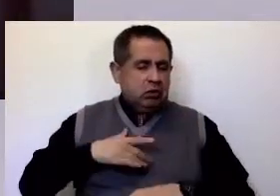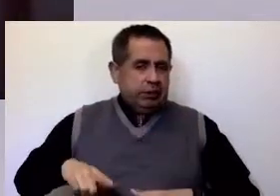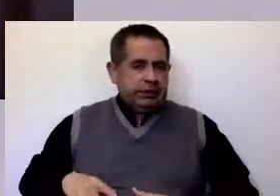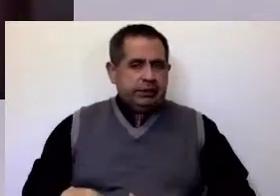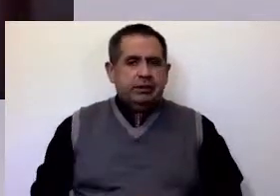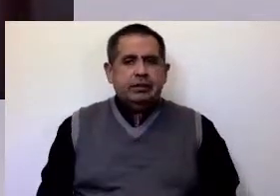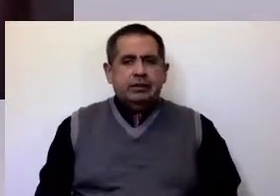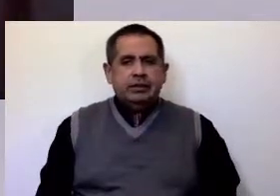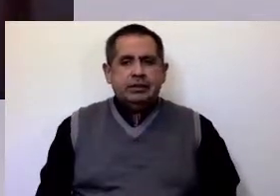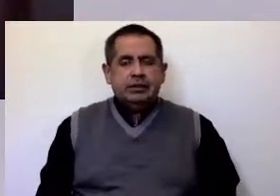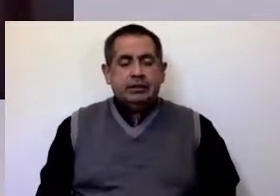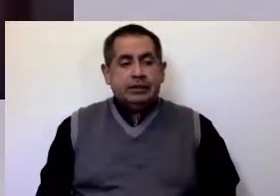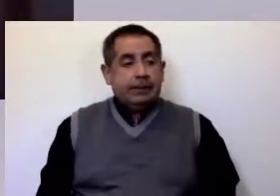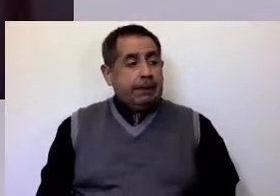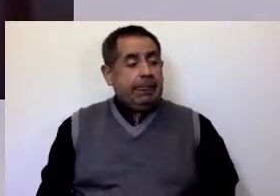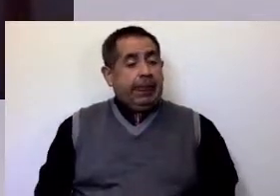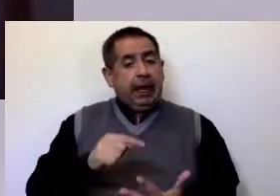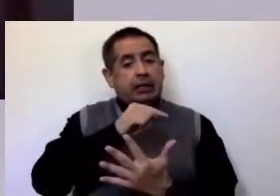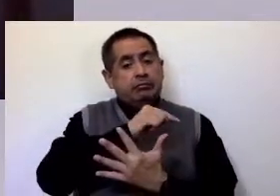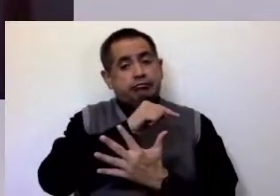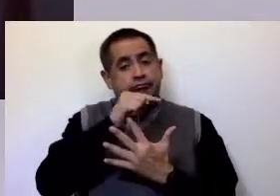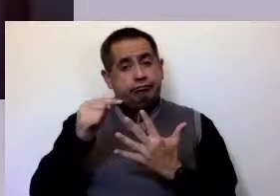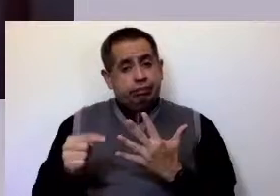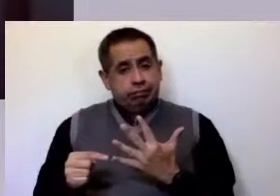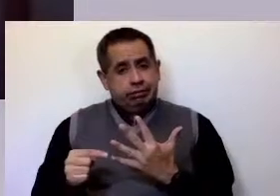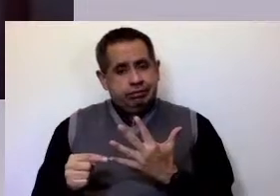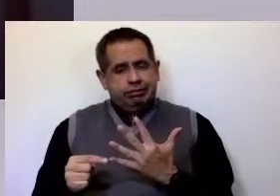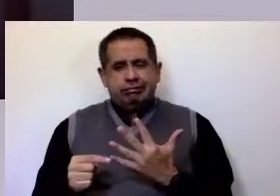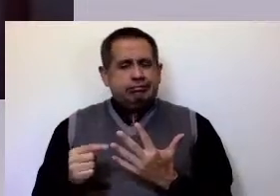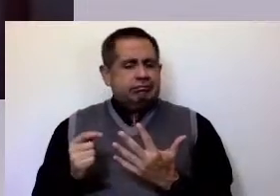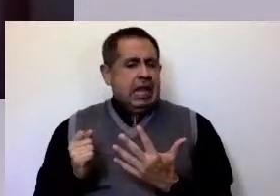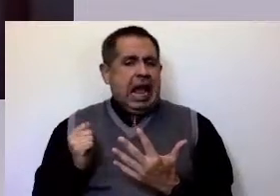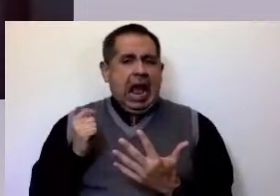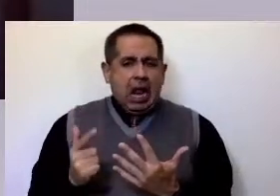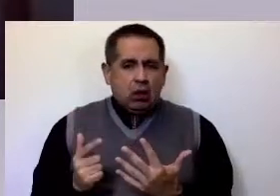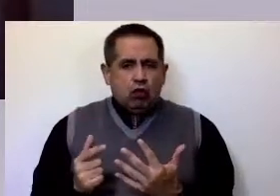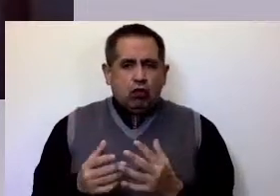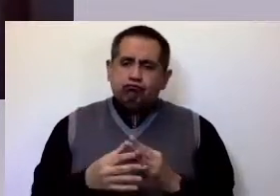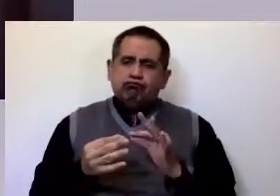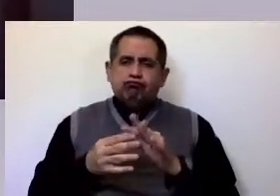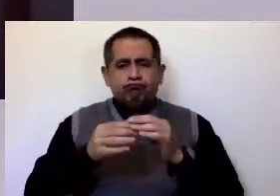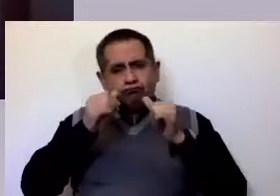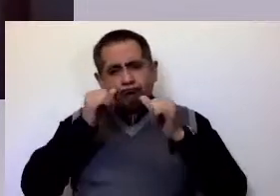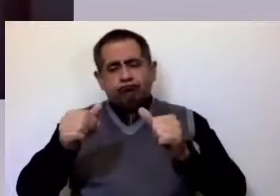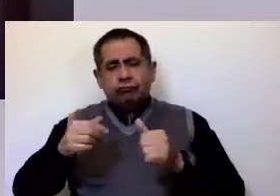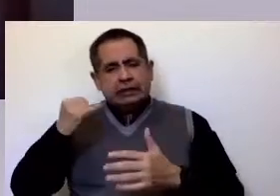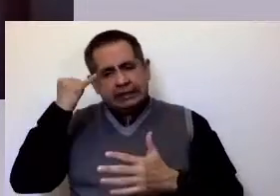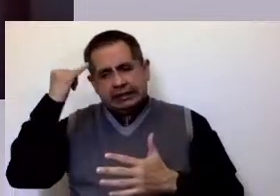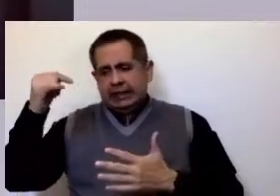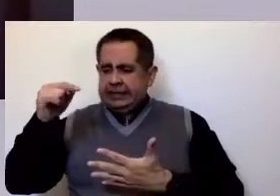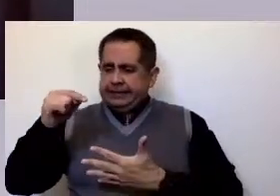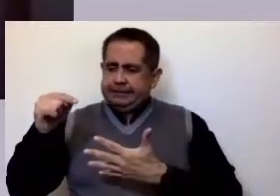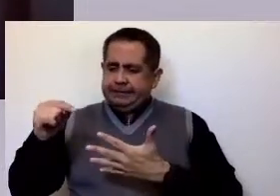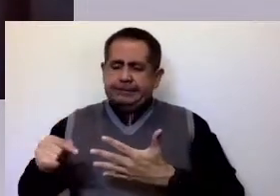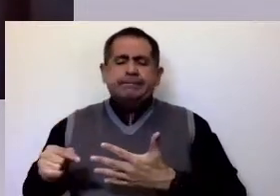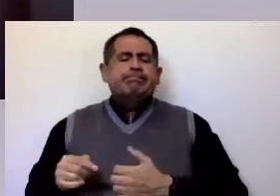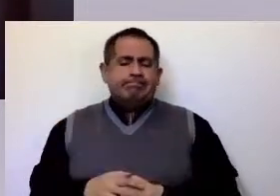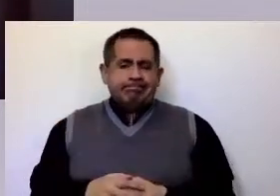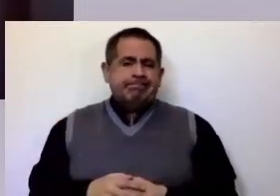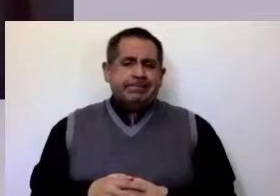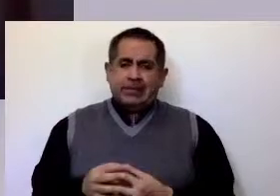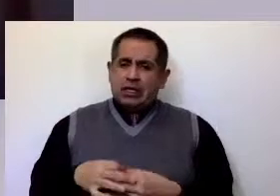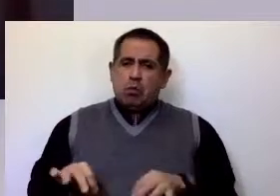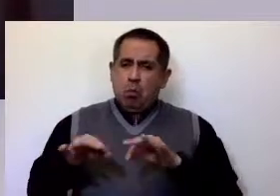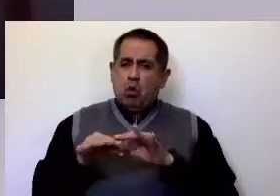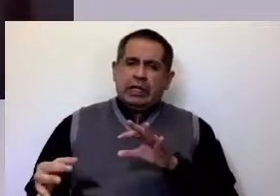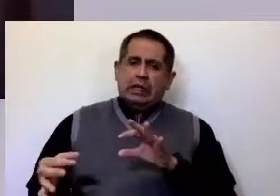todos estos asuntos son tal bul tan solo algunos que en atención a los criterios que sostiene guardan especial relevancia